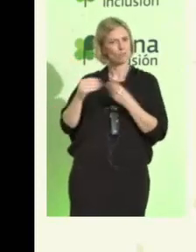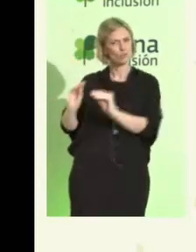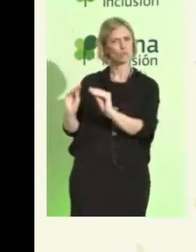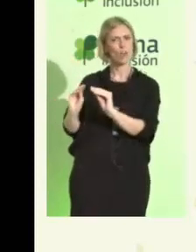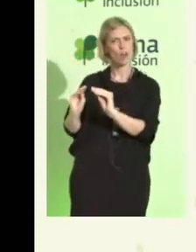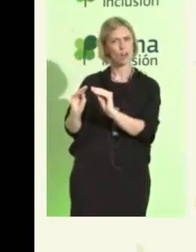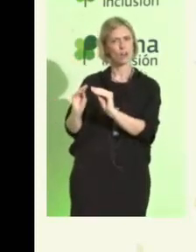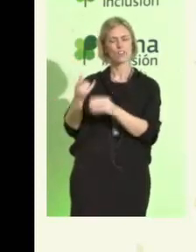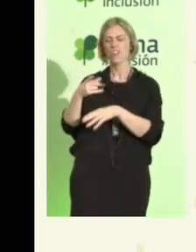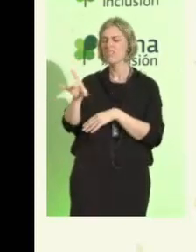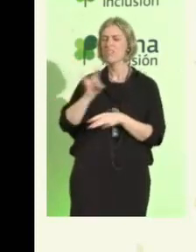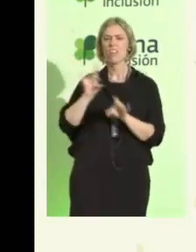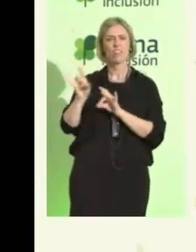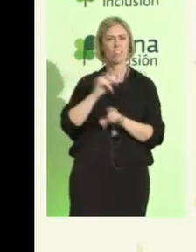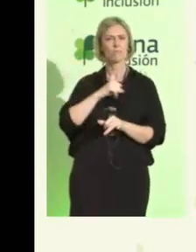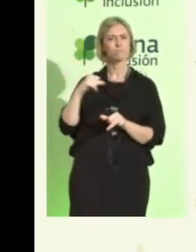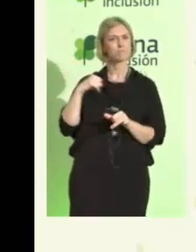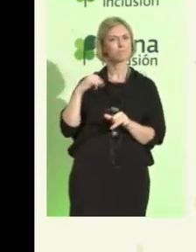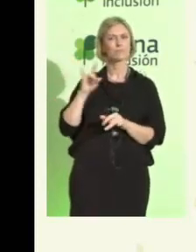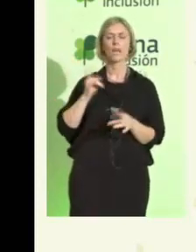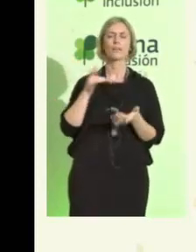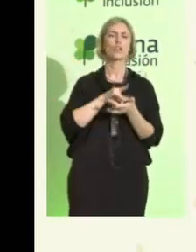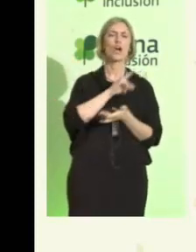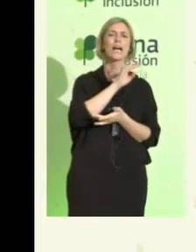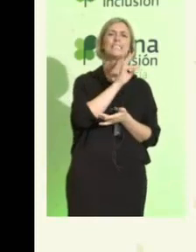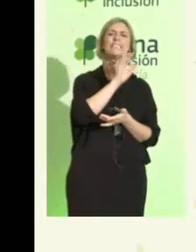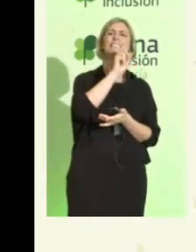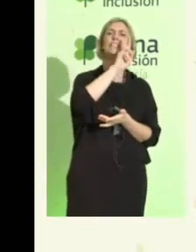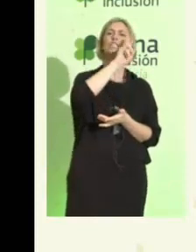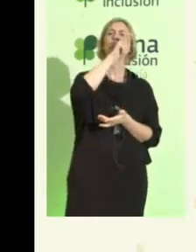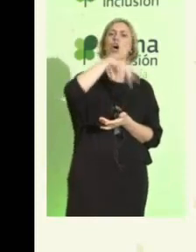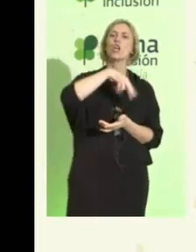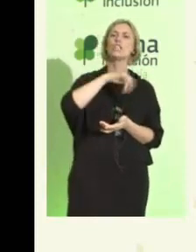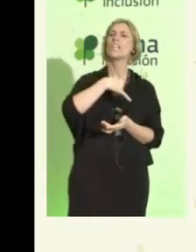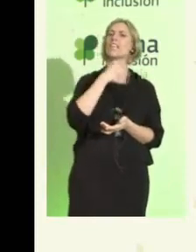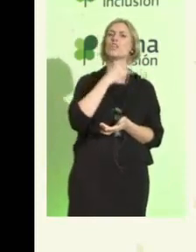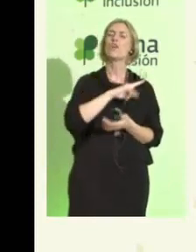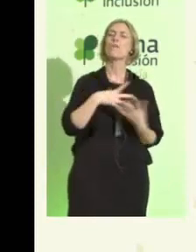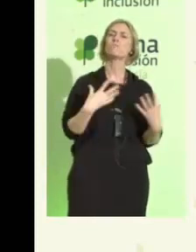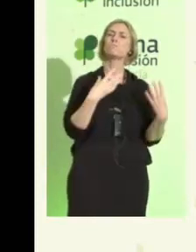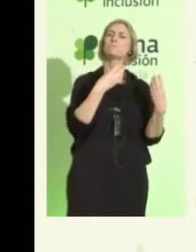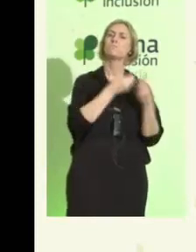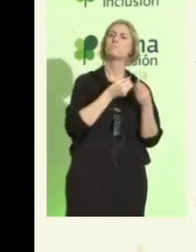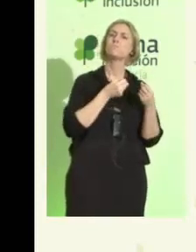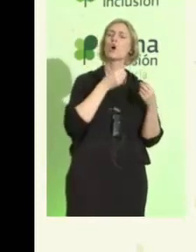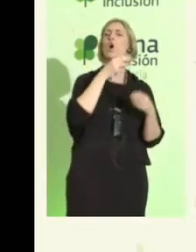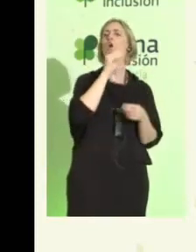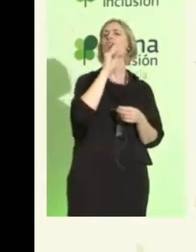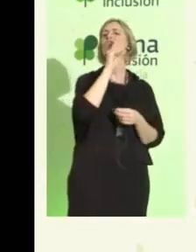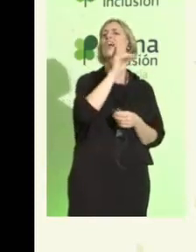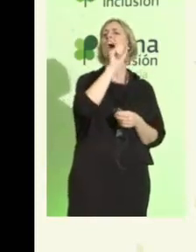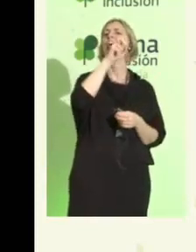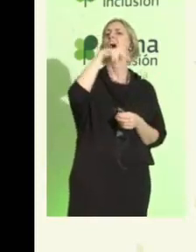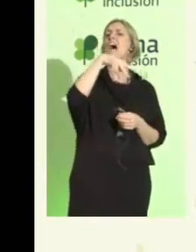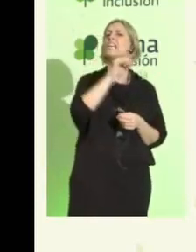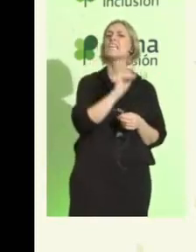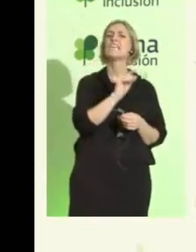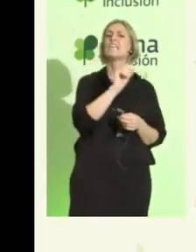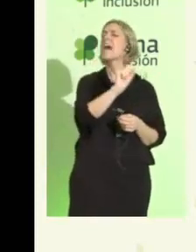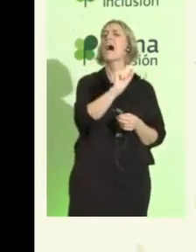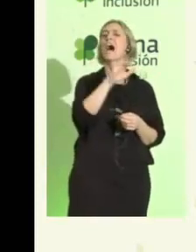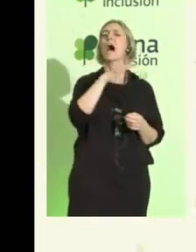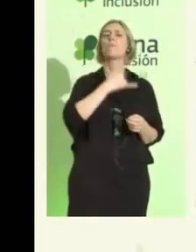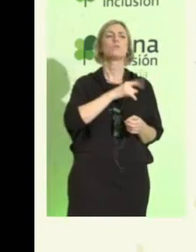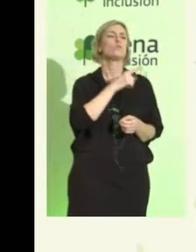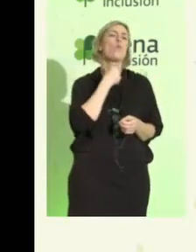vida. Pues decir que cuando Tyrone diga que yo quiero vivir con Dana, os guste o no, le apoyemos. Y si cometéis un error, bueno,